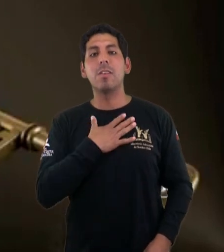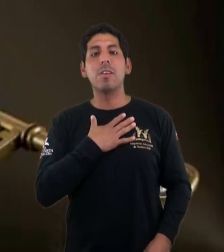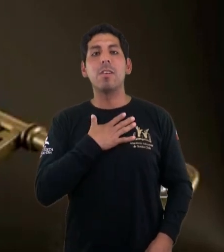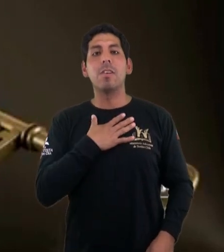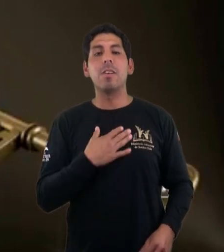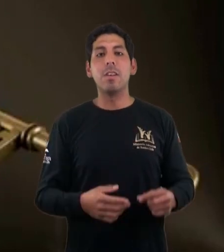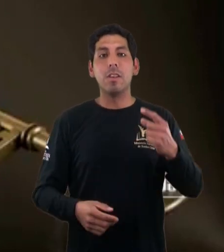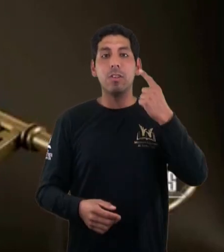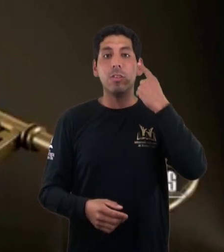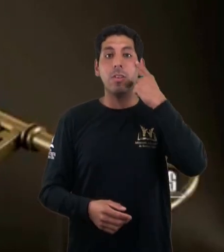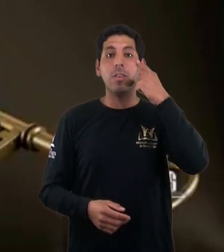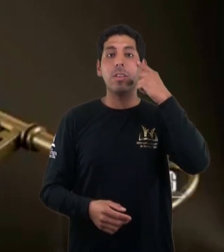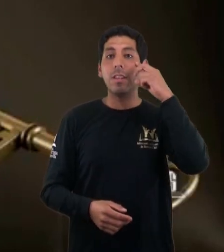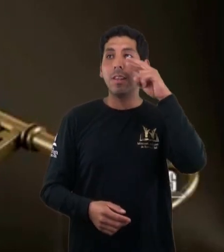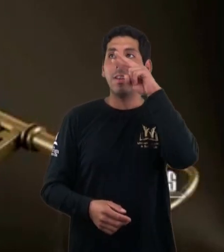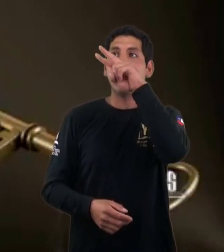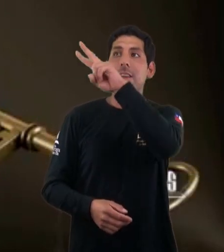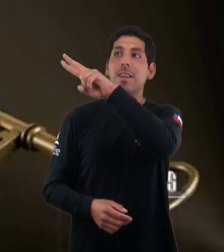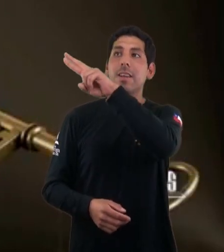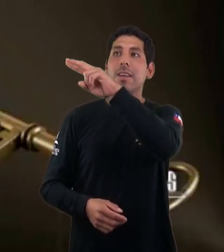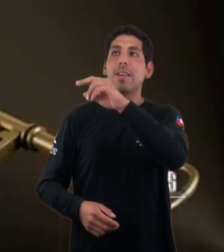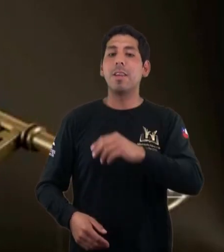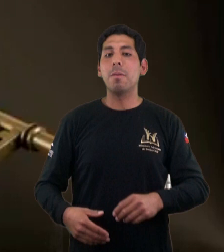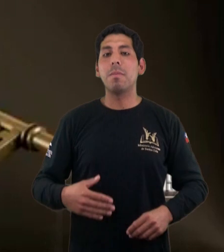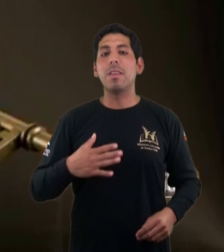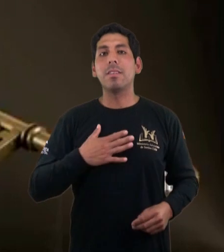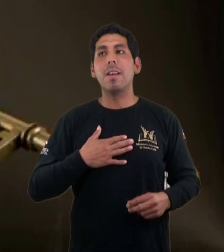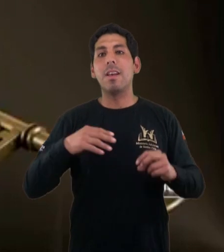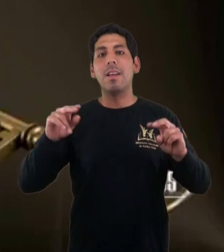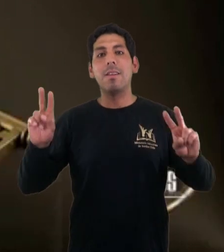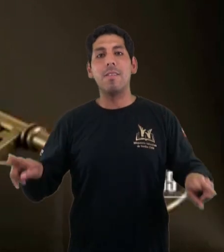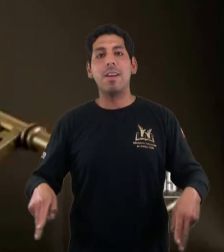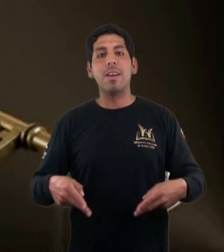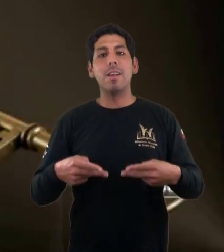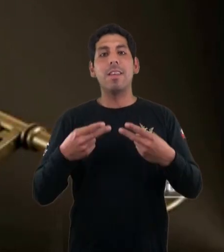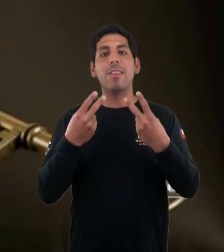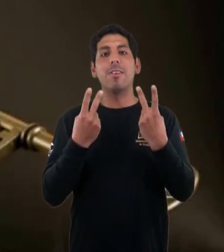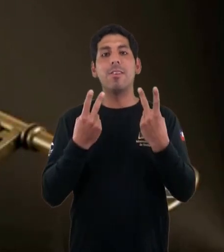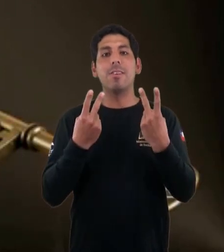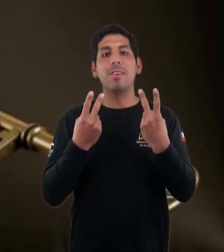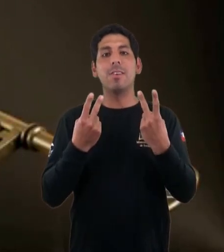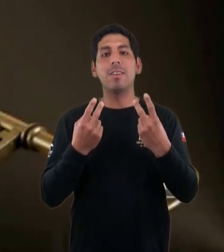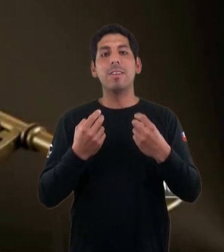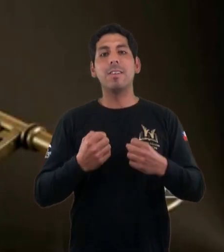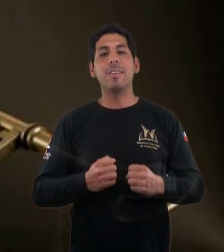yo, yo te veré mi Salvador.